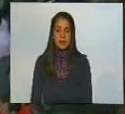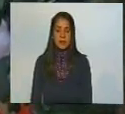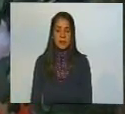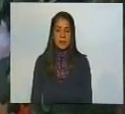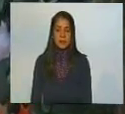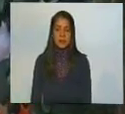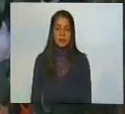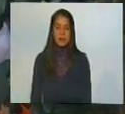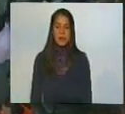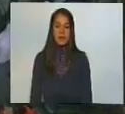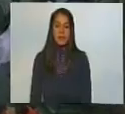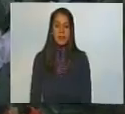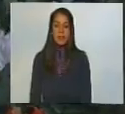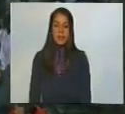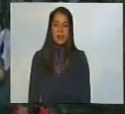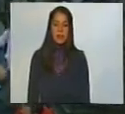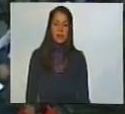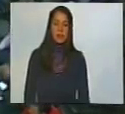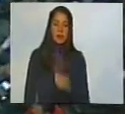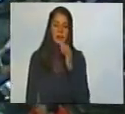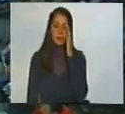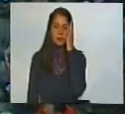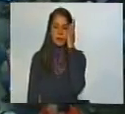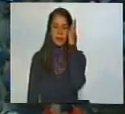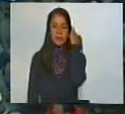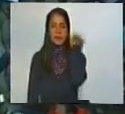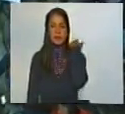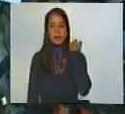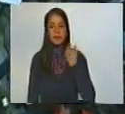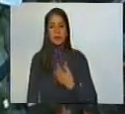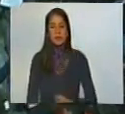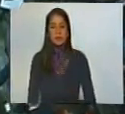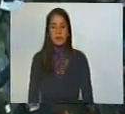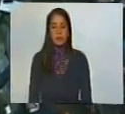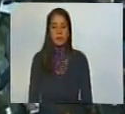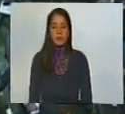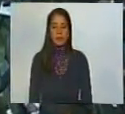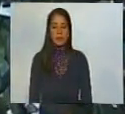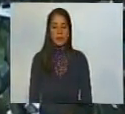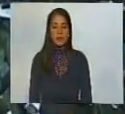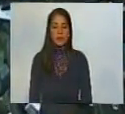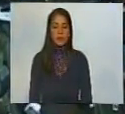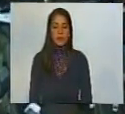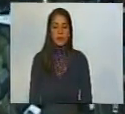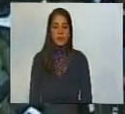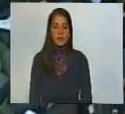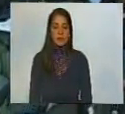Thank you.